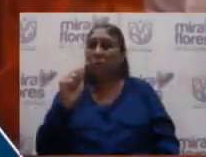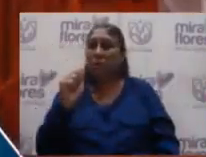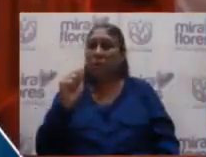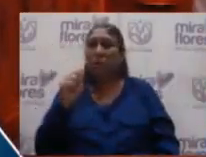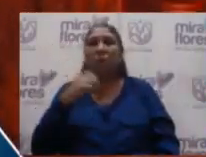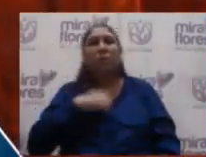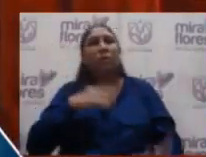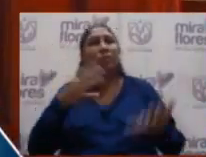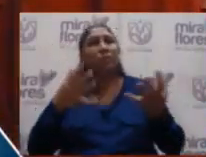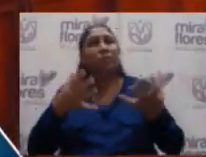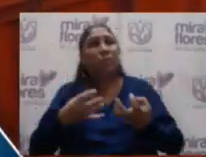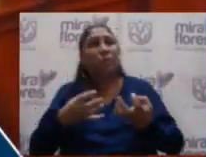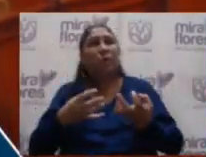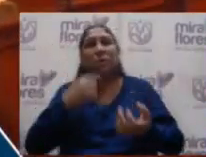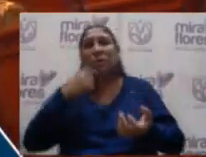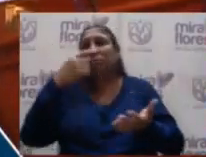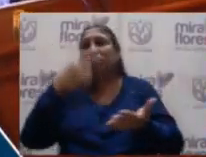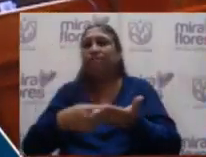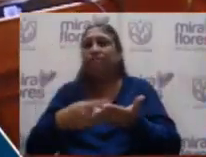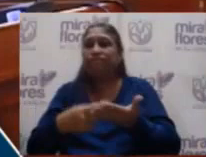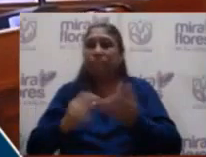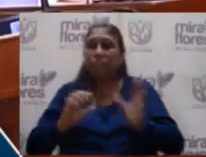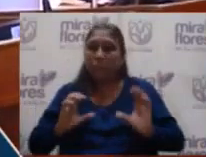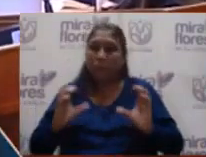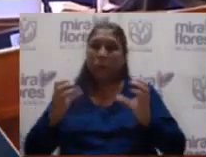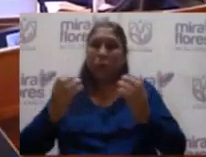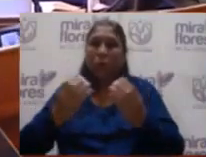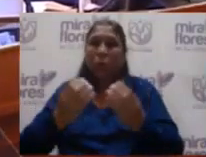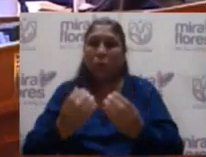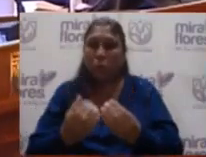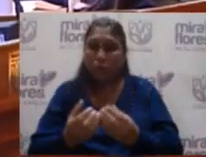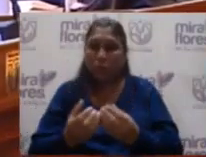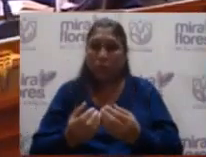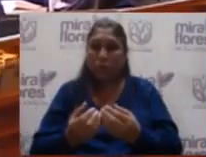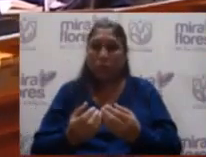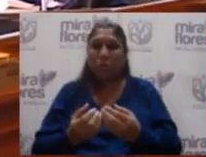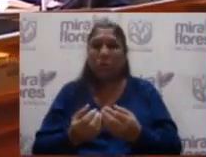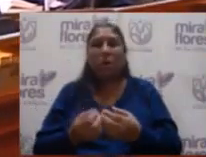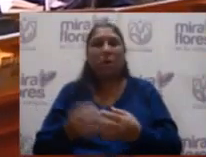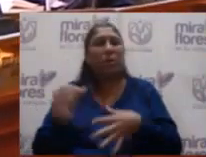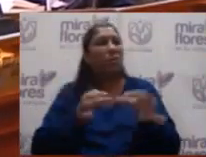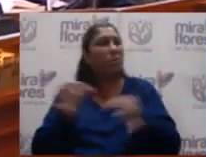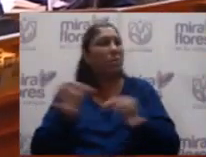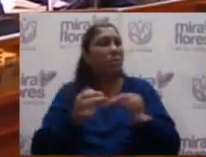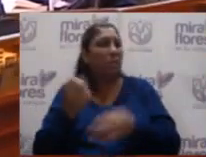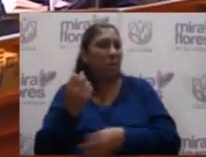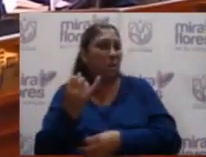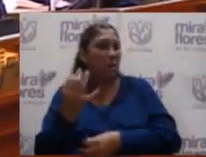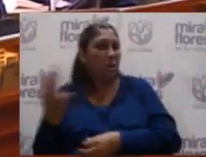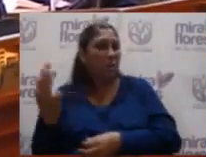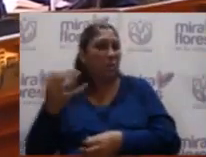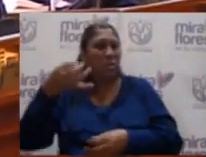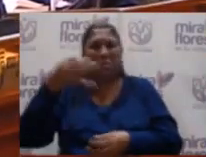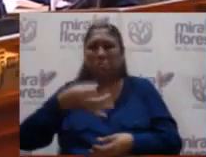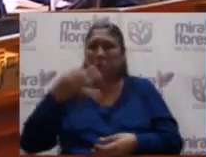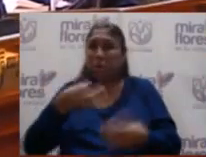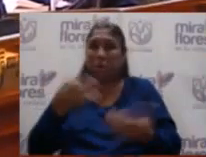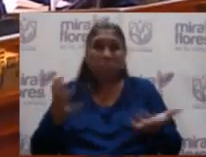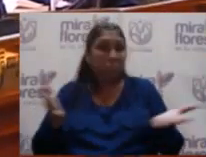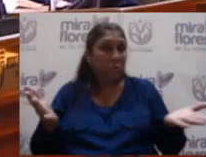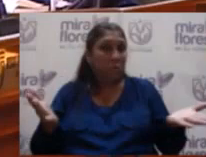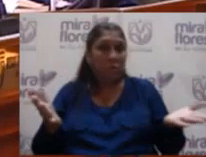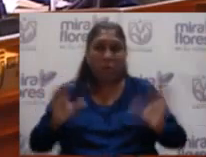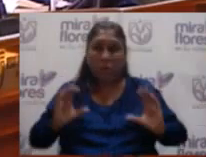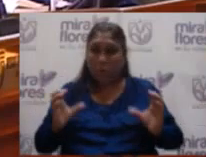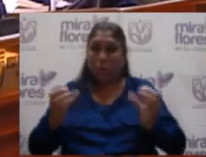Yo quisiera ver si alguien de la comisión de este acuerdo que nos explique algo, porque la verdad que no ha habido